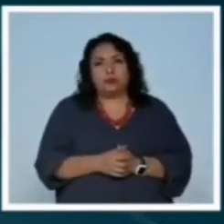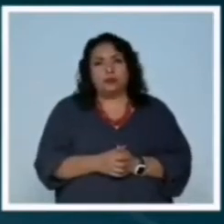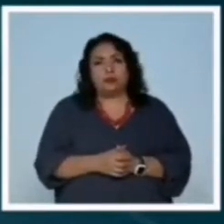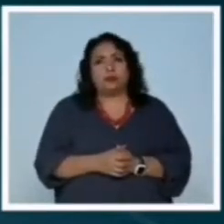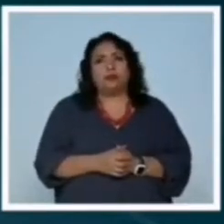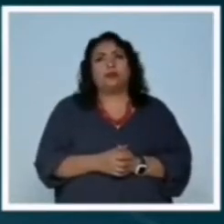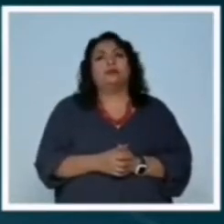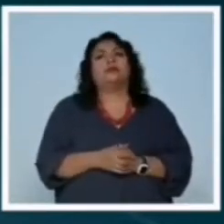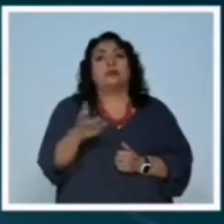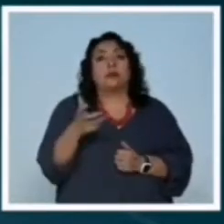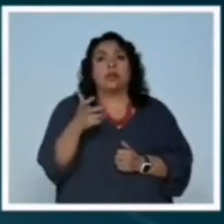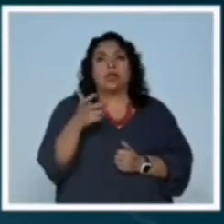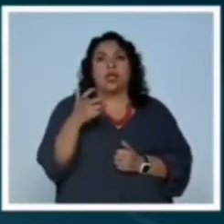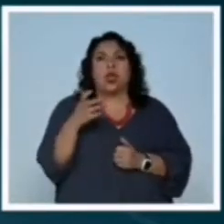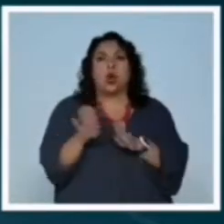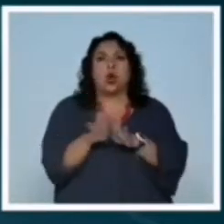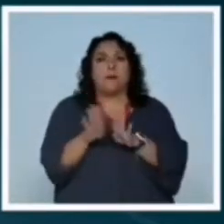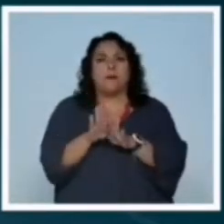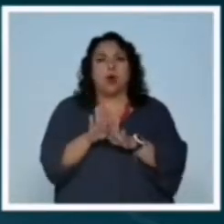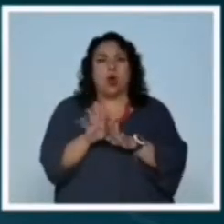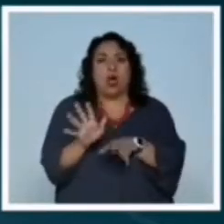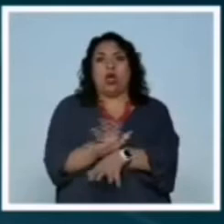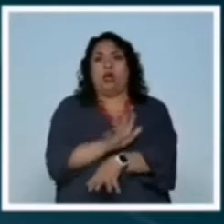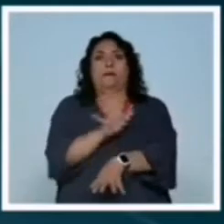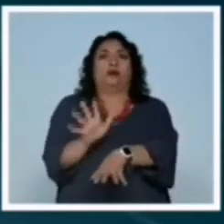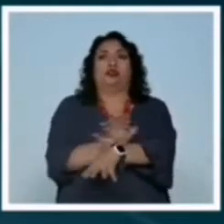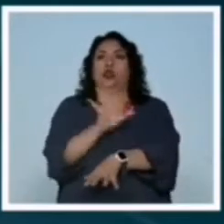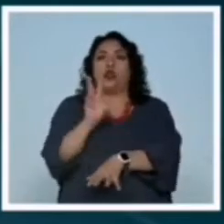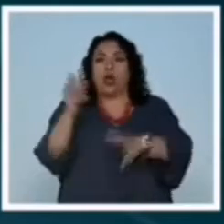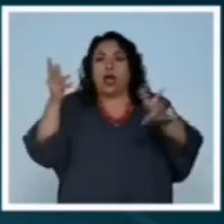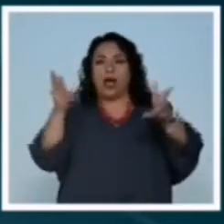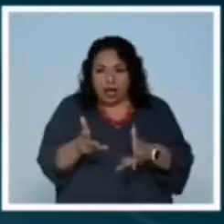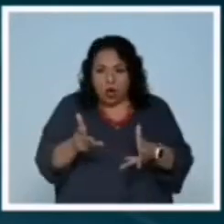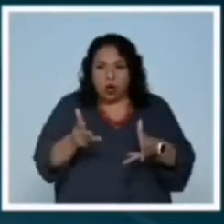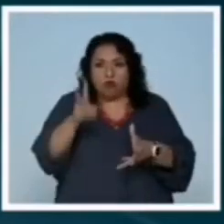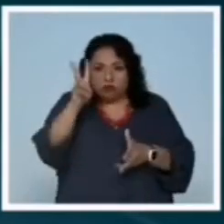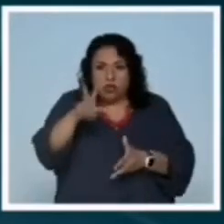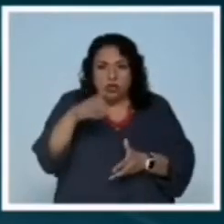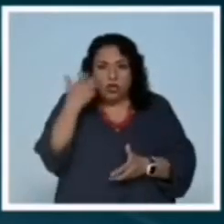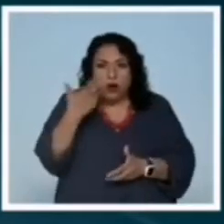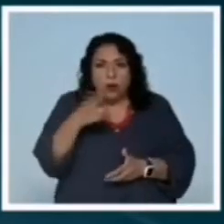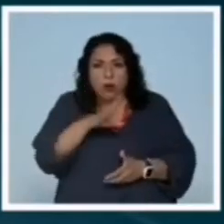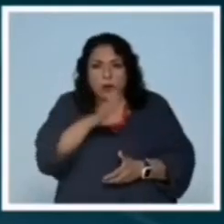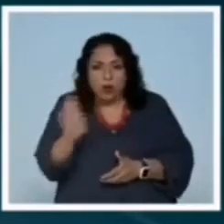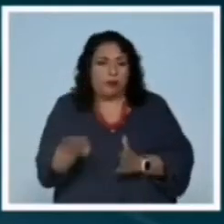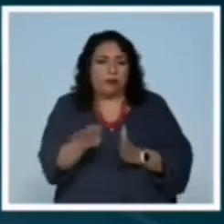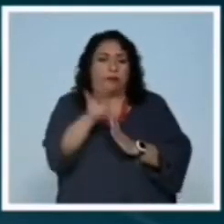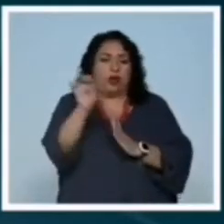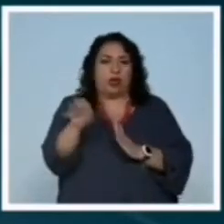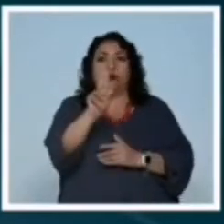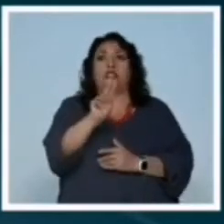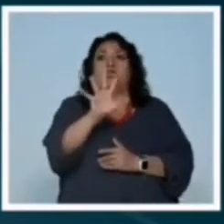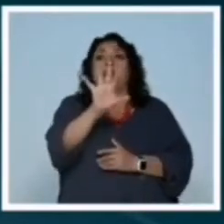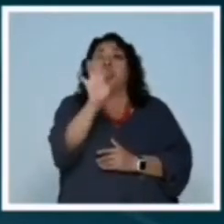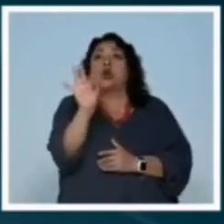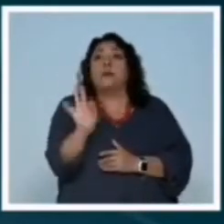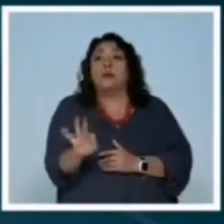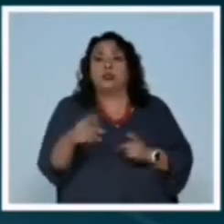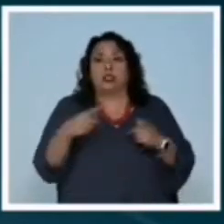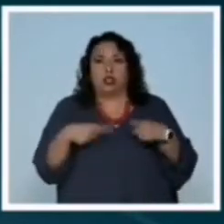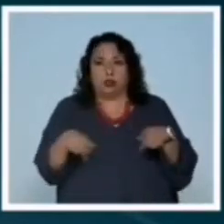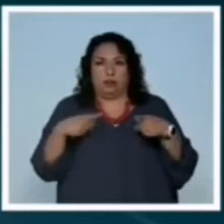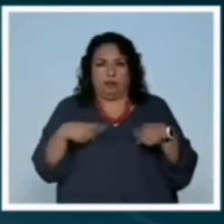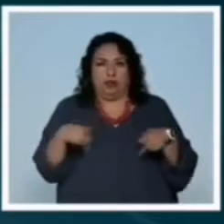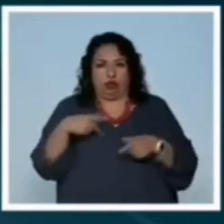que no es precisamente buscar la adrenalina sino es tener una acción que lleve a no pero lo importante es que por ejemplo 85% de las personas